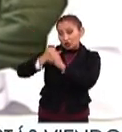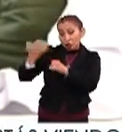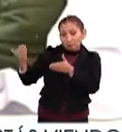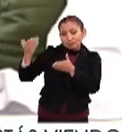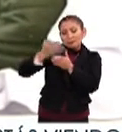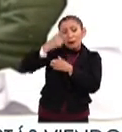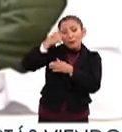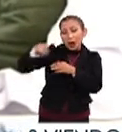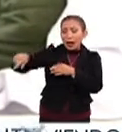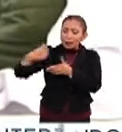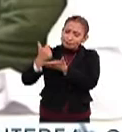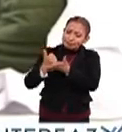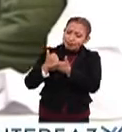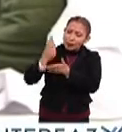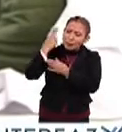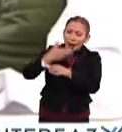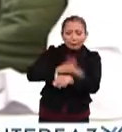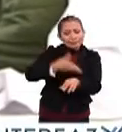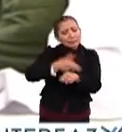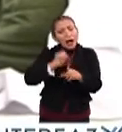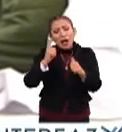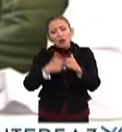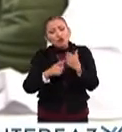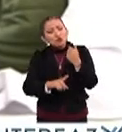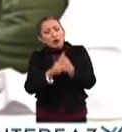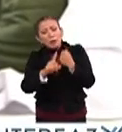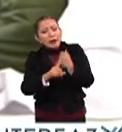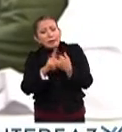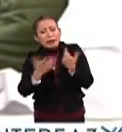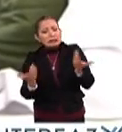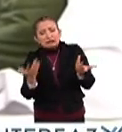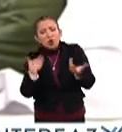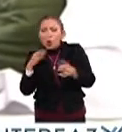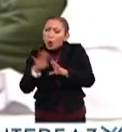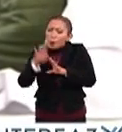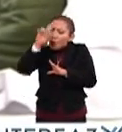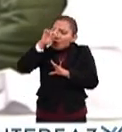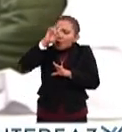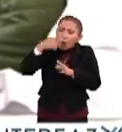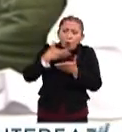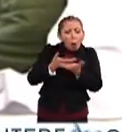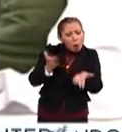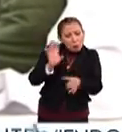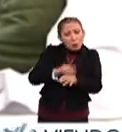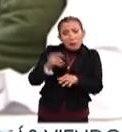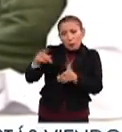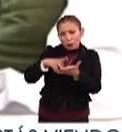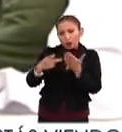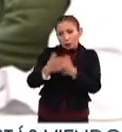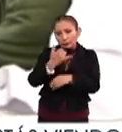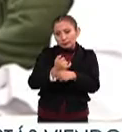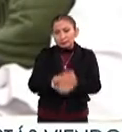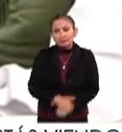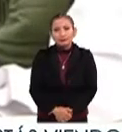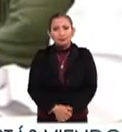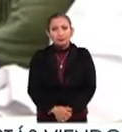internacional para que nos ayuden a resolver ciertas problemáticas o dar áreas de oportunidades también en proyectos de